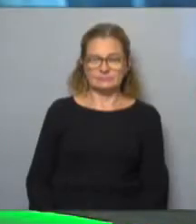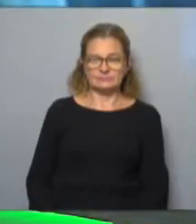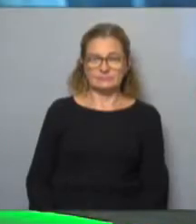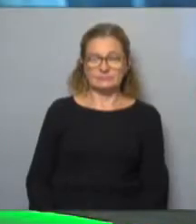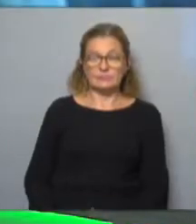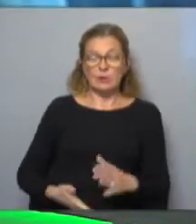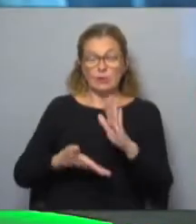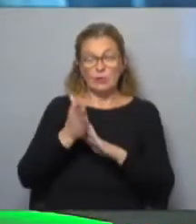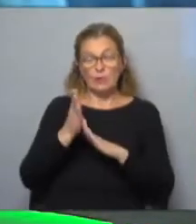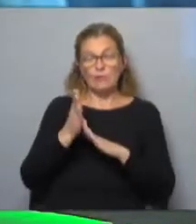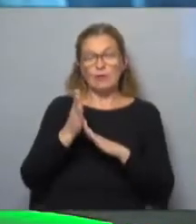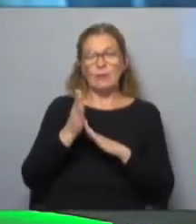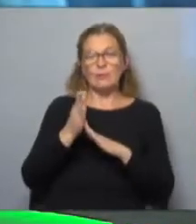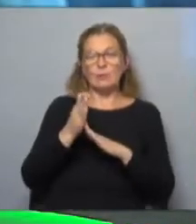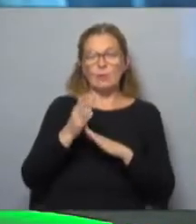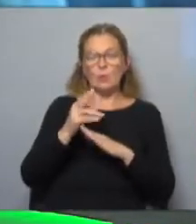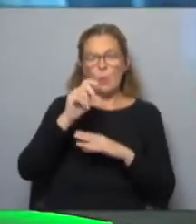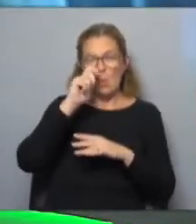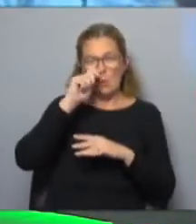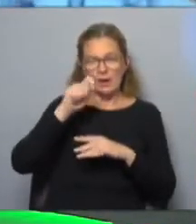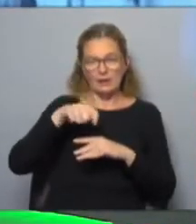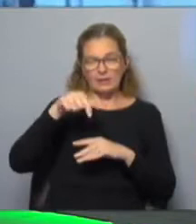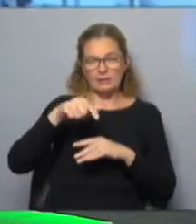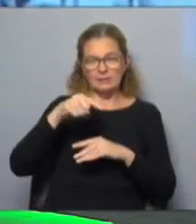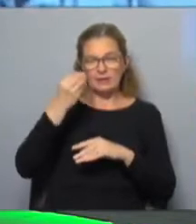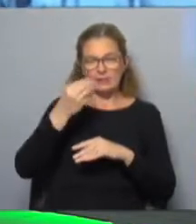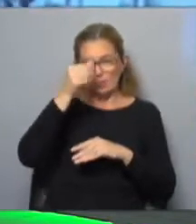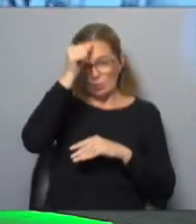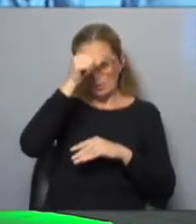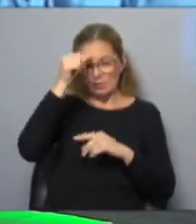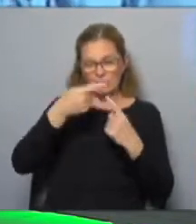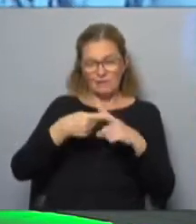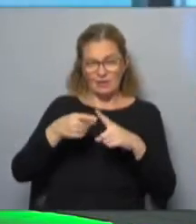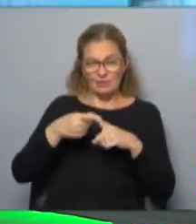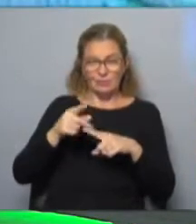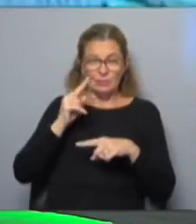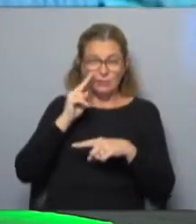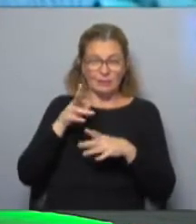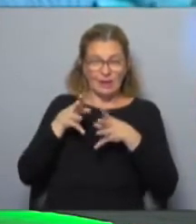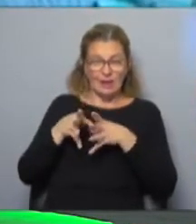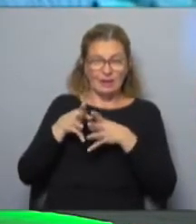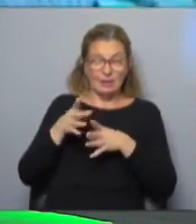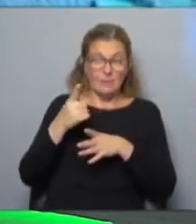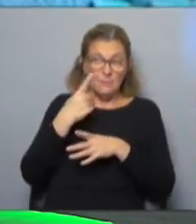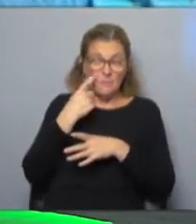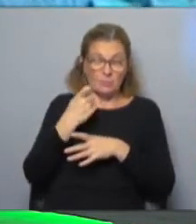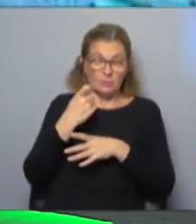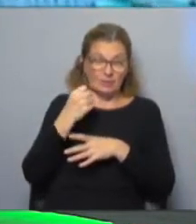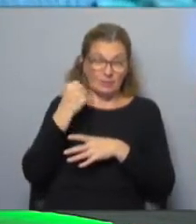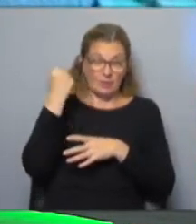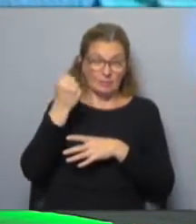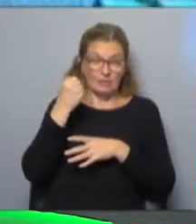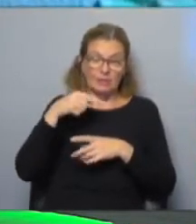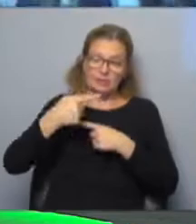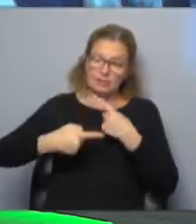Y nos vamos al escenario de Ucrania. Este fin de semana han pasado varias cosas. Desde el punto de vista de la guerra las más notorias sigue el